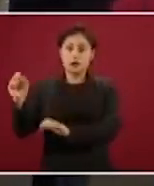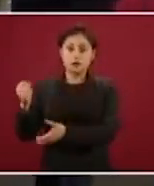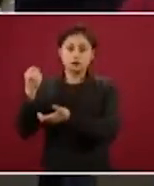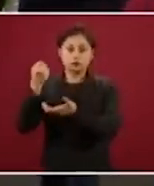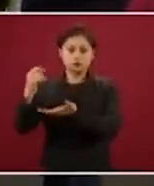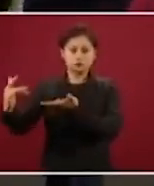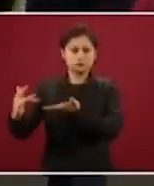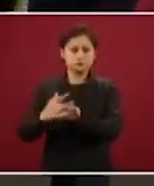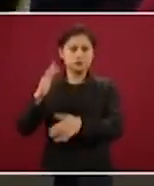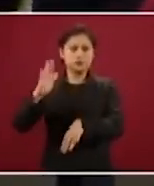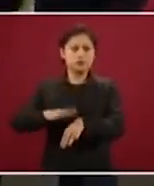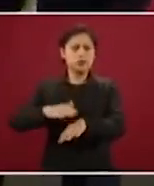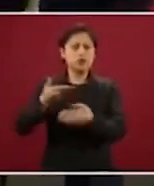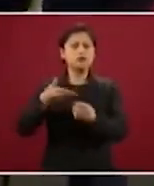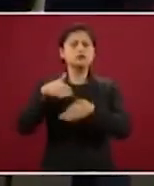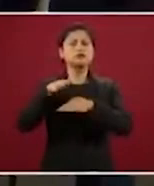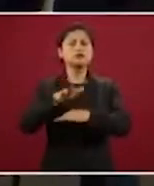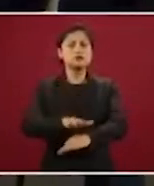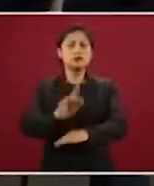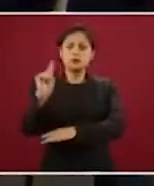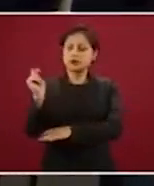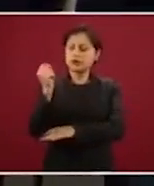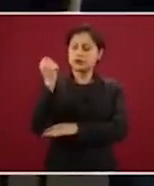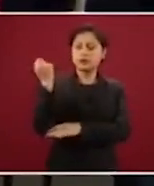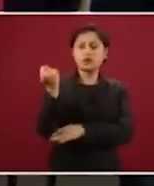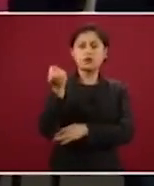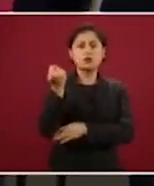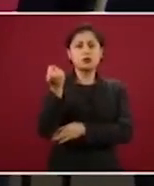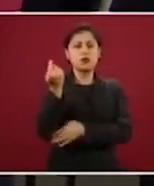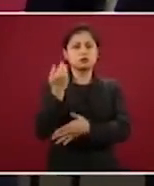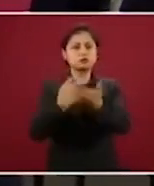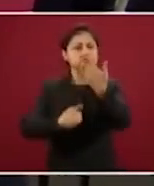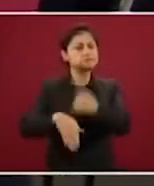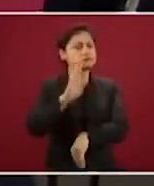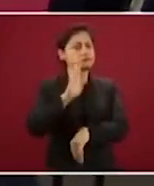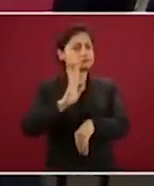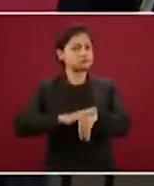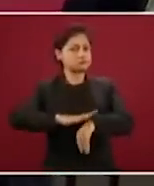tecnología, todo esto en beneficio